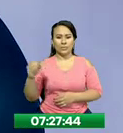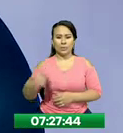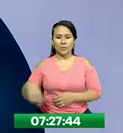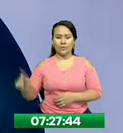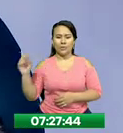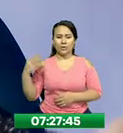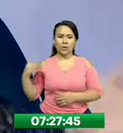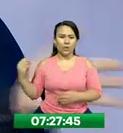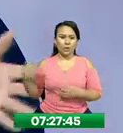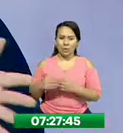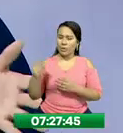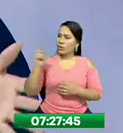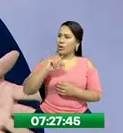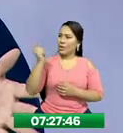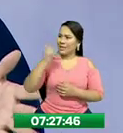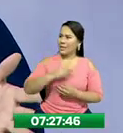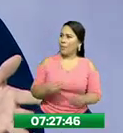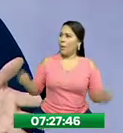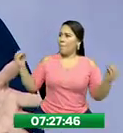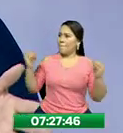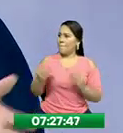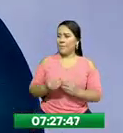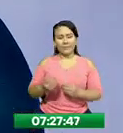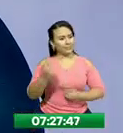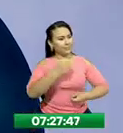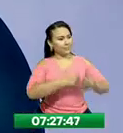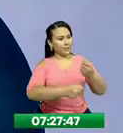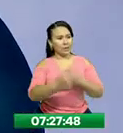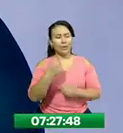millones, es moverle a CNT durante el